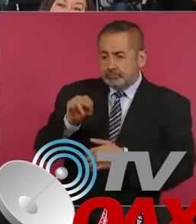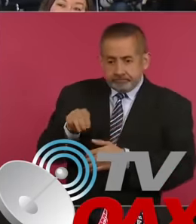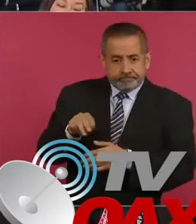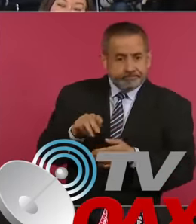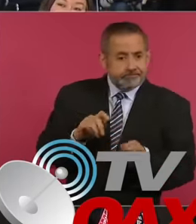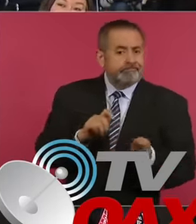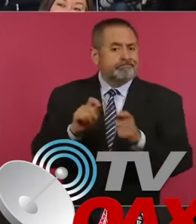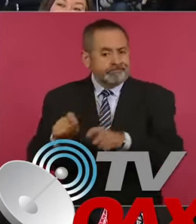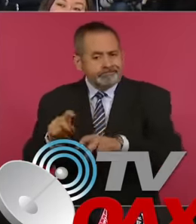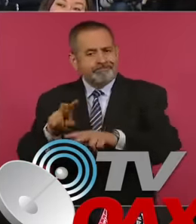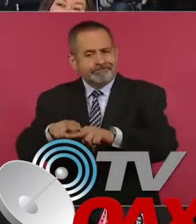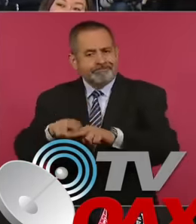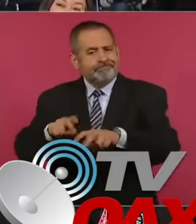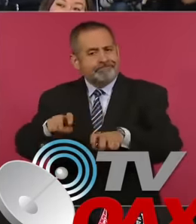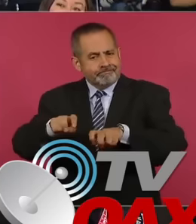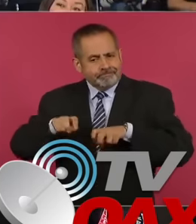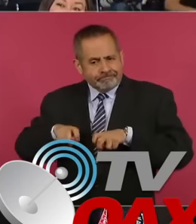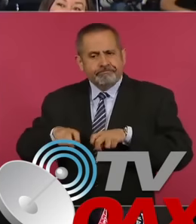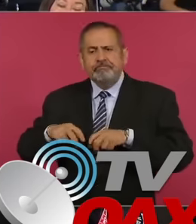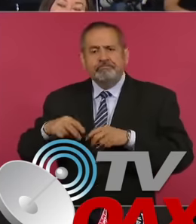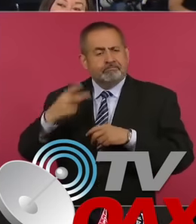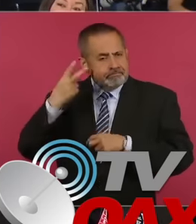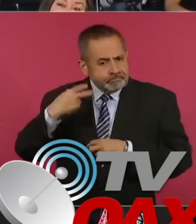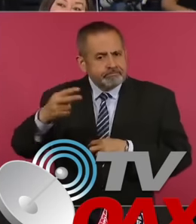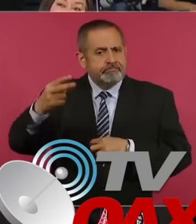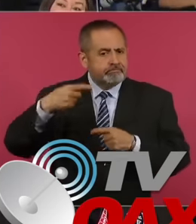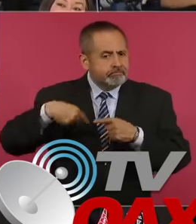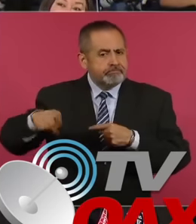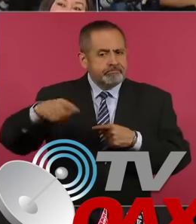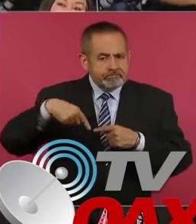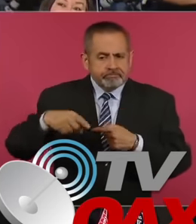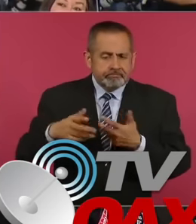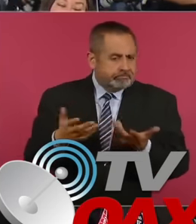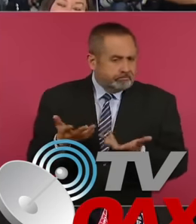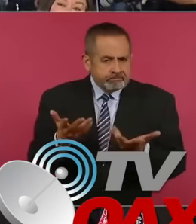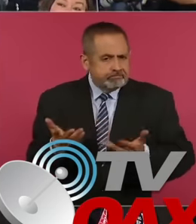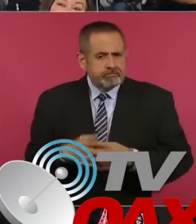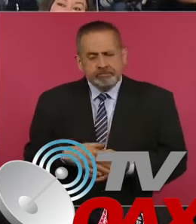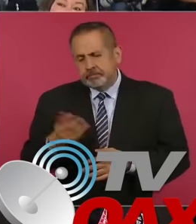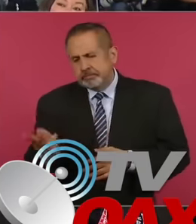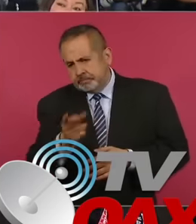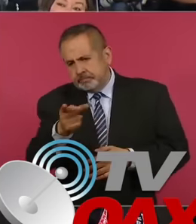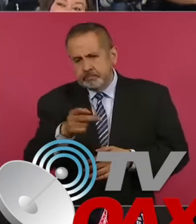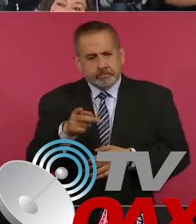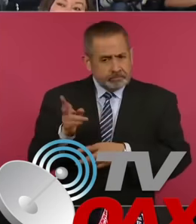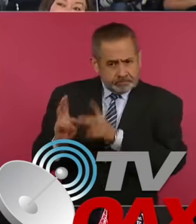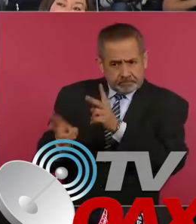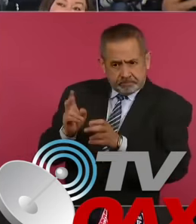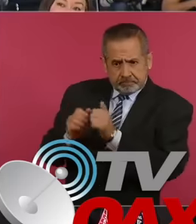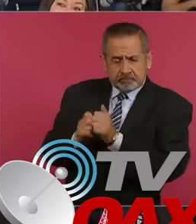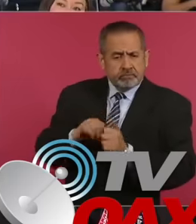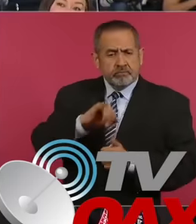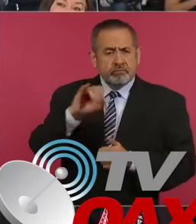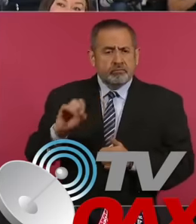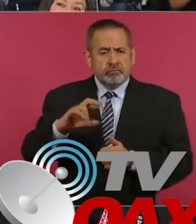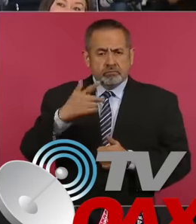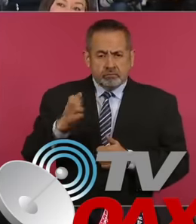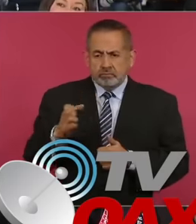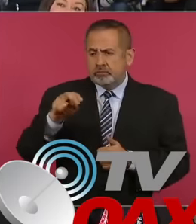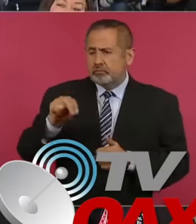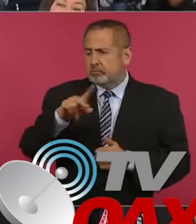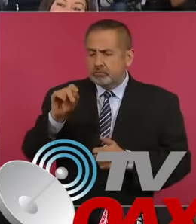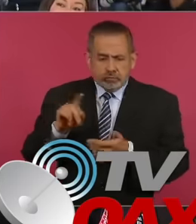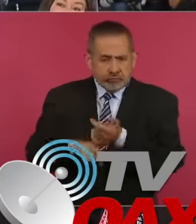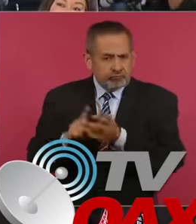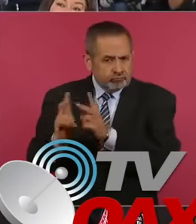Preguntarle, presidente, si ya habló usted con Jorge Nuño al respecto de esto, si ha tenido contacto con